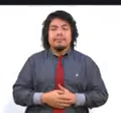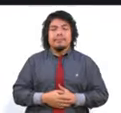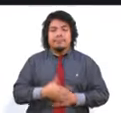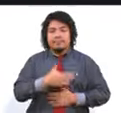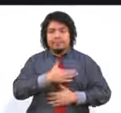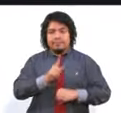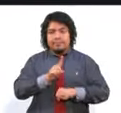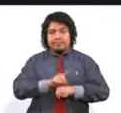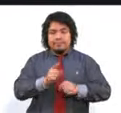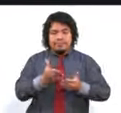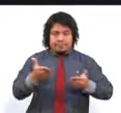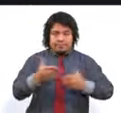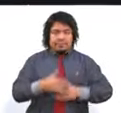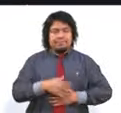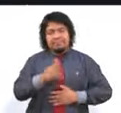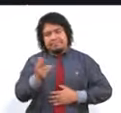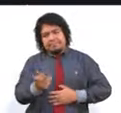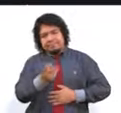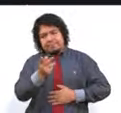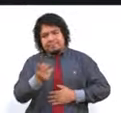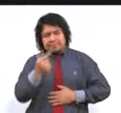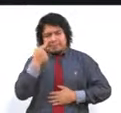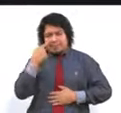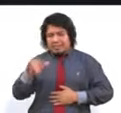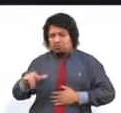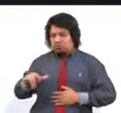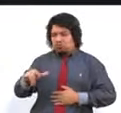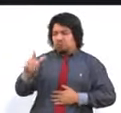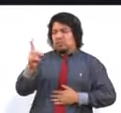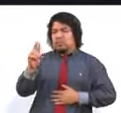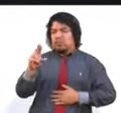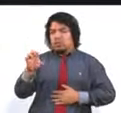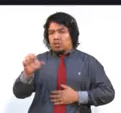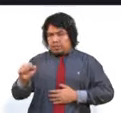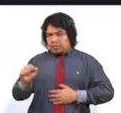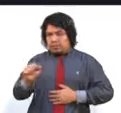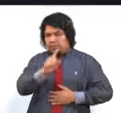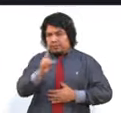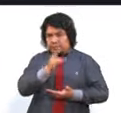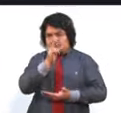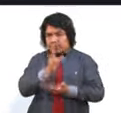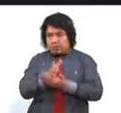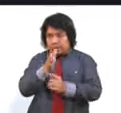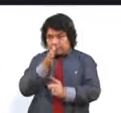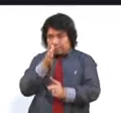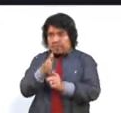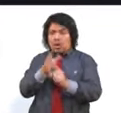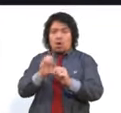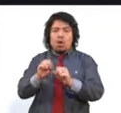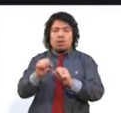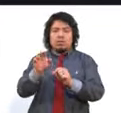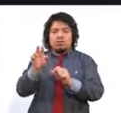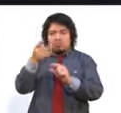Buenos días a todas y todos. Preguntarle si estos drones se van a enfocar en la atención de algunos delitos en específico o es en